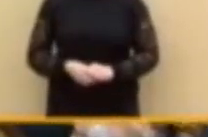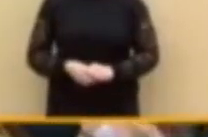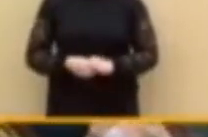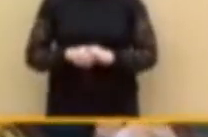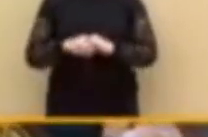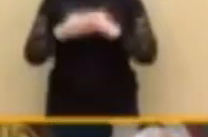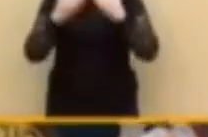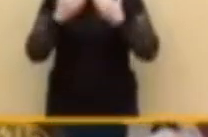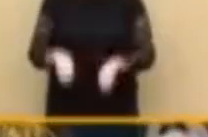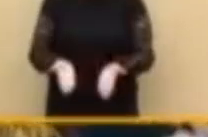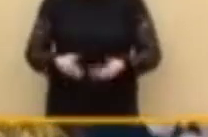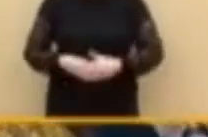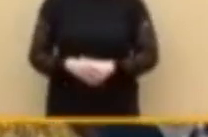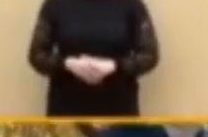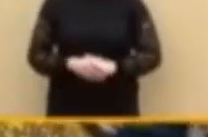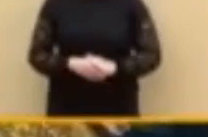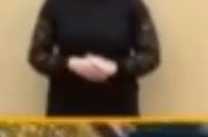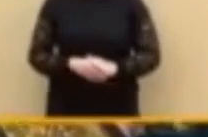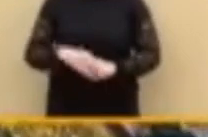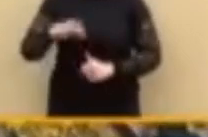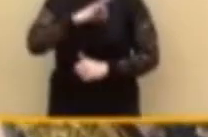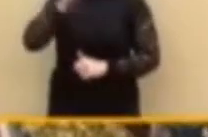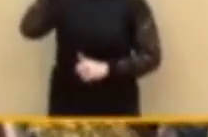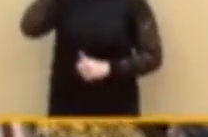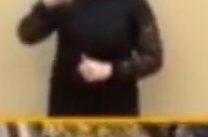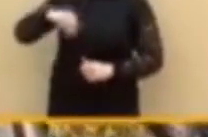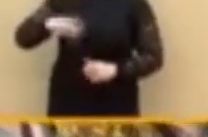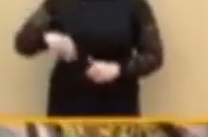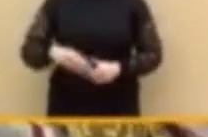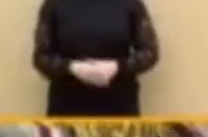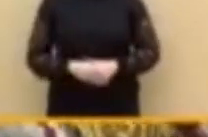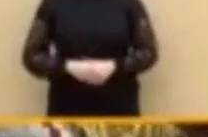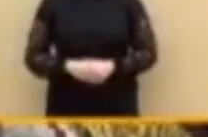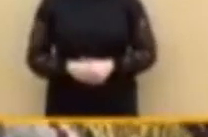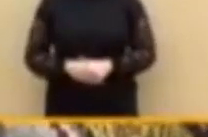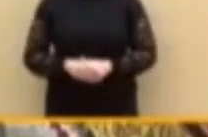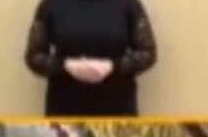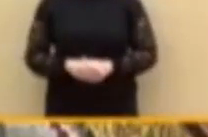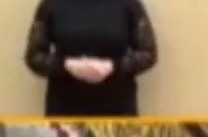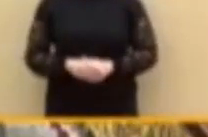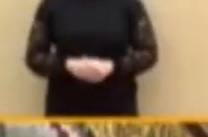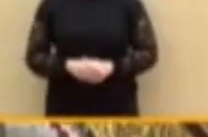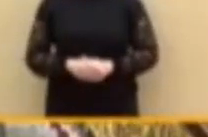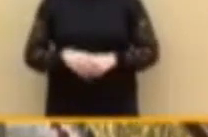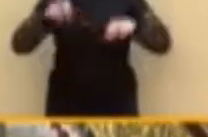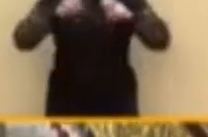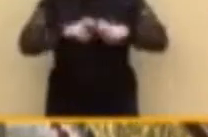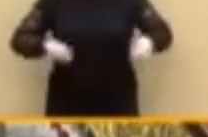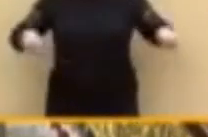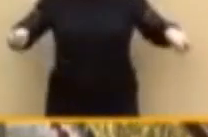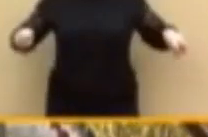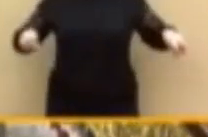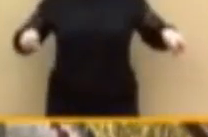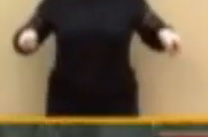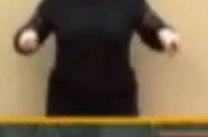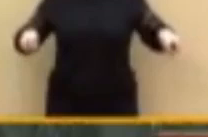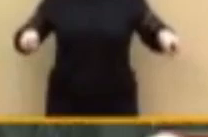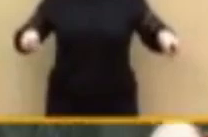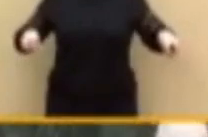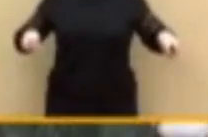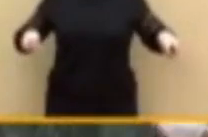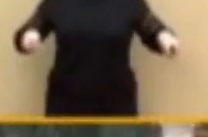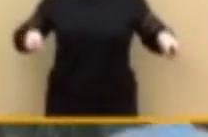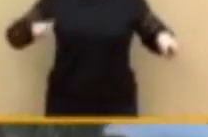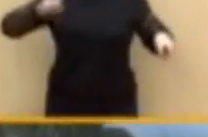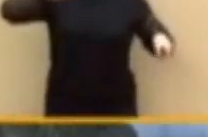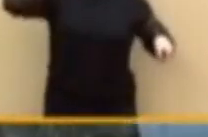nunca nadie más que criminales y estos son hijos de criminales nietos sobrinos de criminales se ha exigido tantas veces a tantas